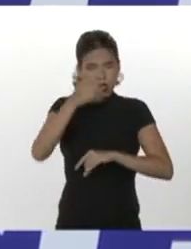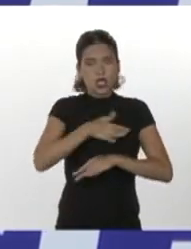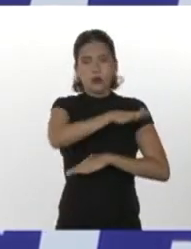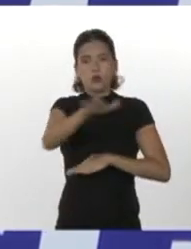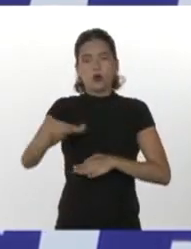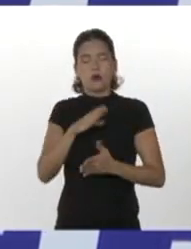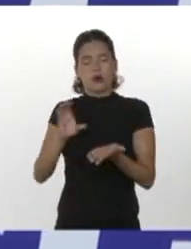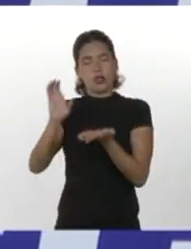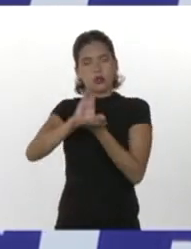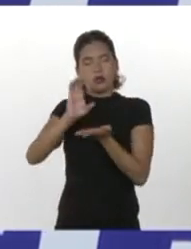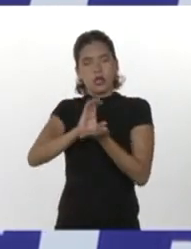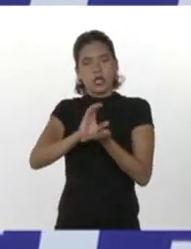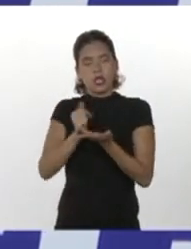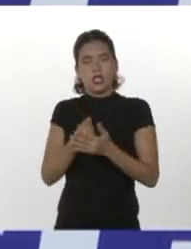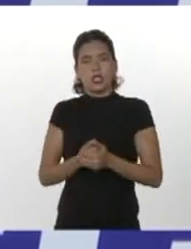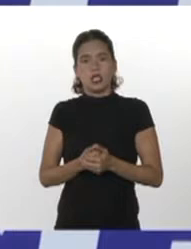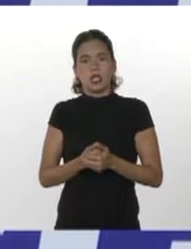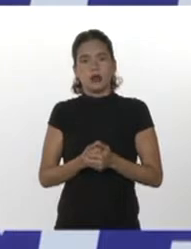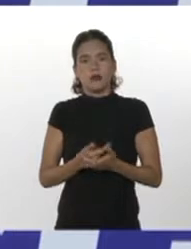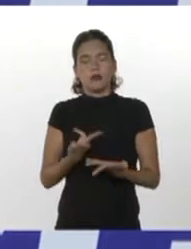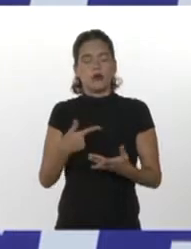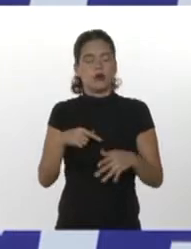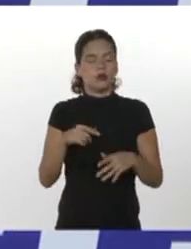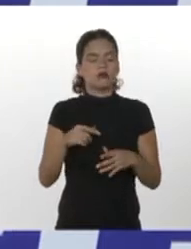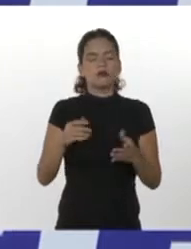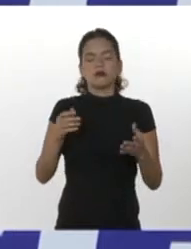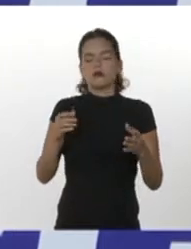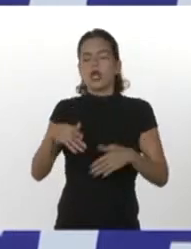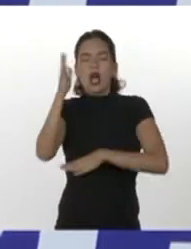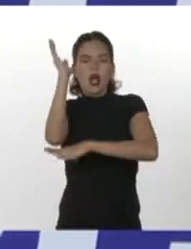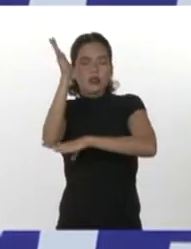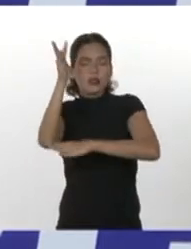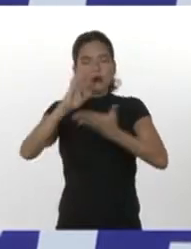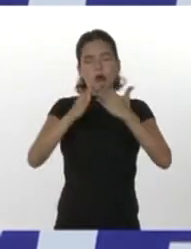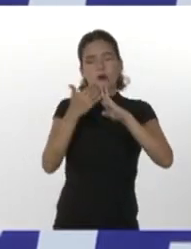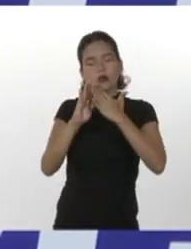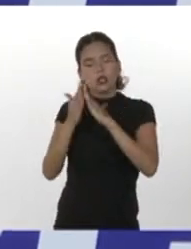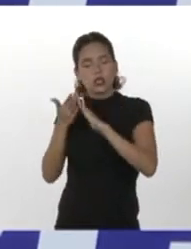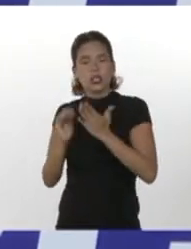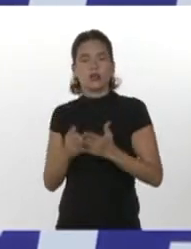la ciudadanía, mediante referéndums, asambleas comunitarias,